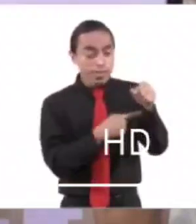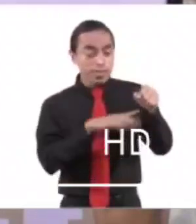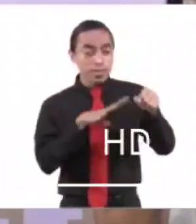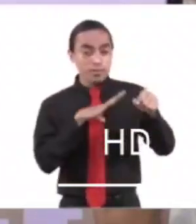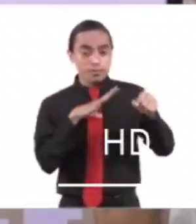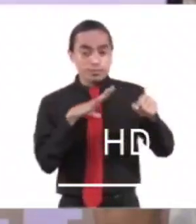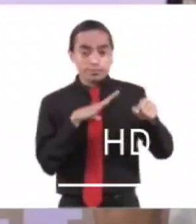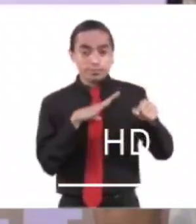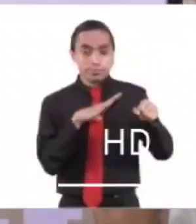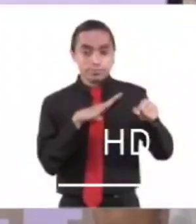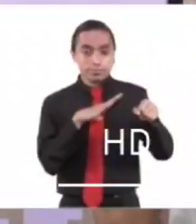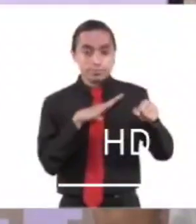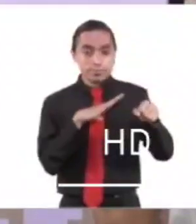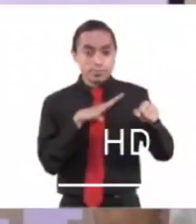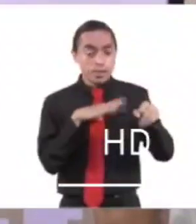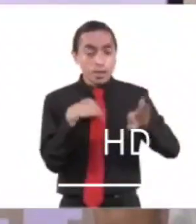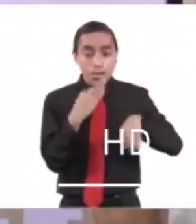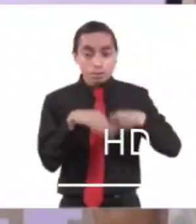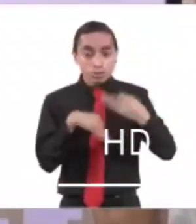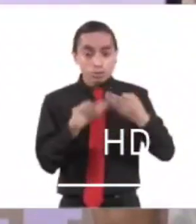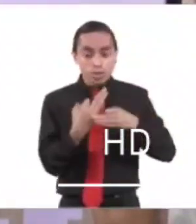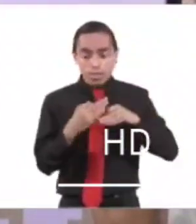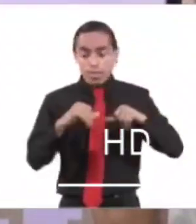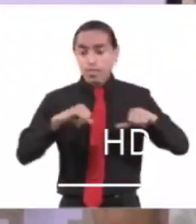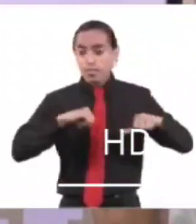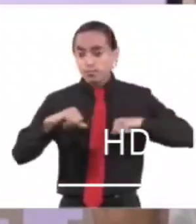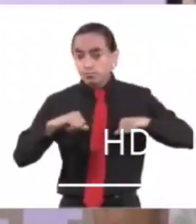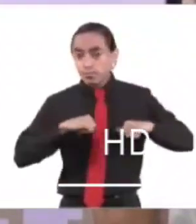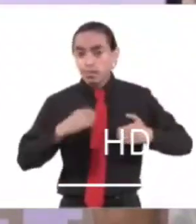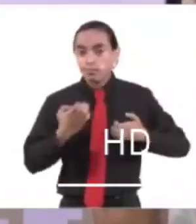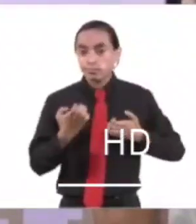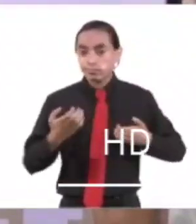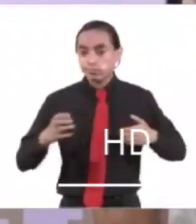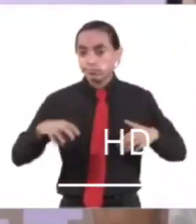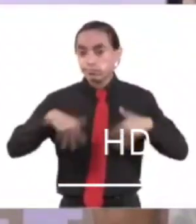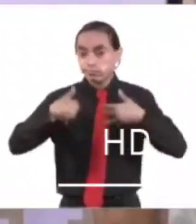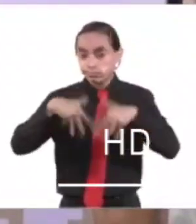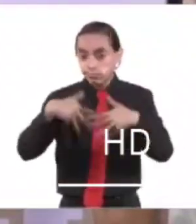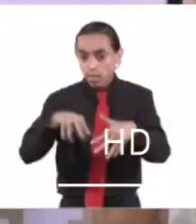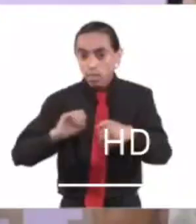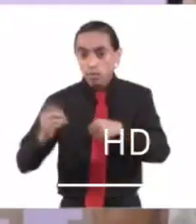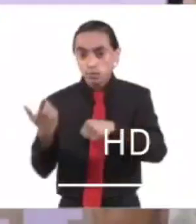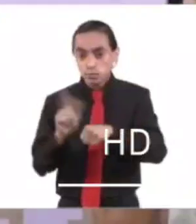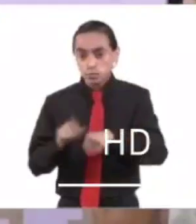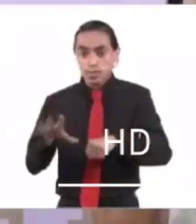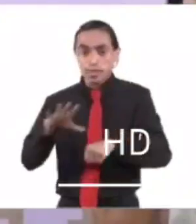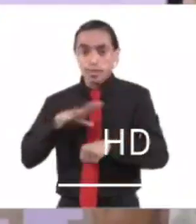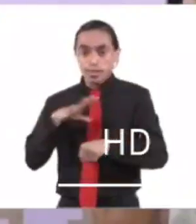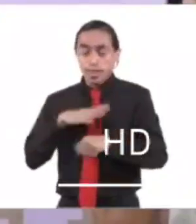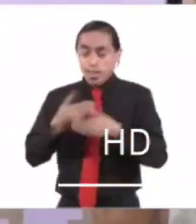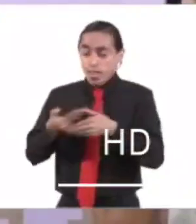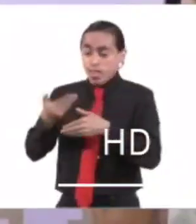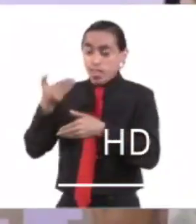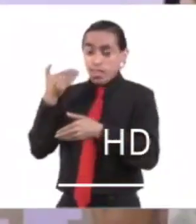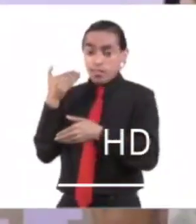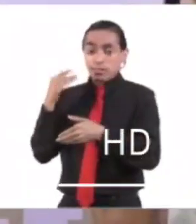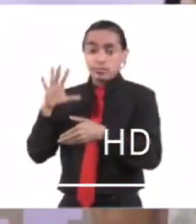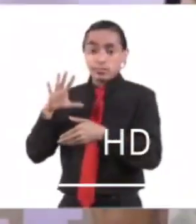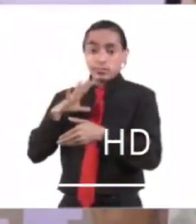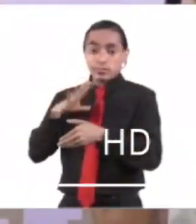en todo el ejercicio que se hicieron en las comunidades, en los movimientos sociales que eran reprimidos en el